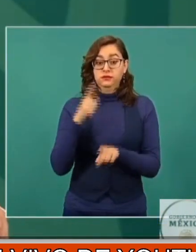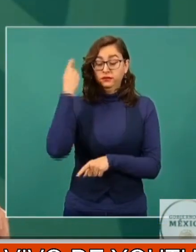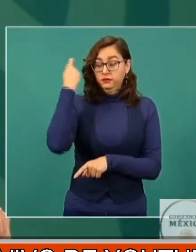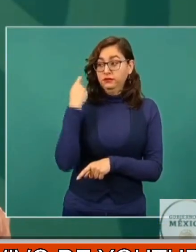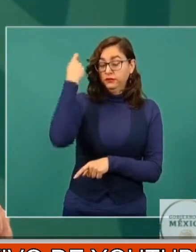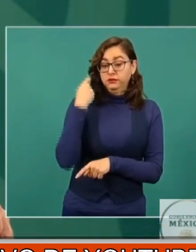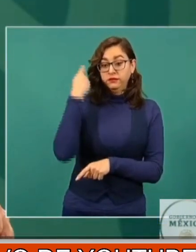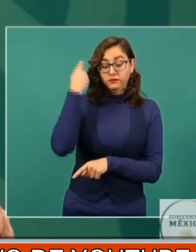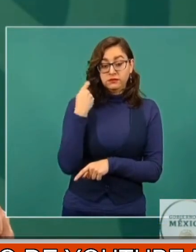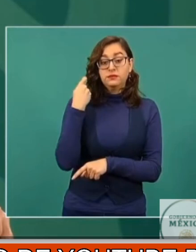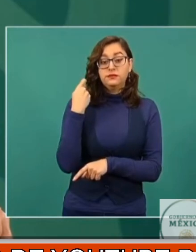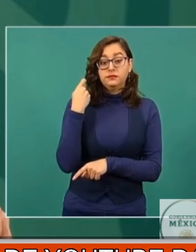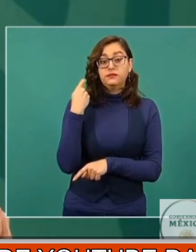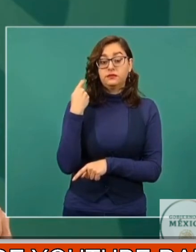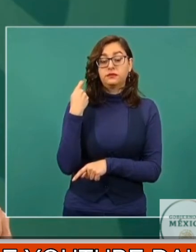pensiones